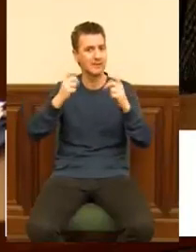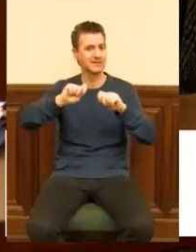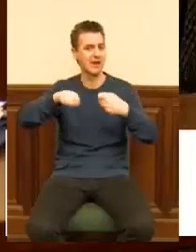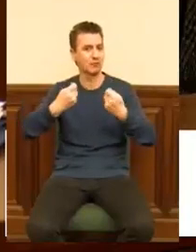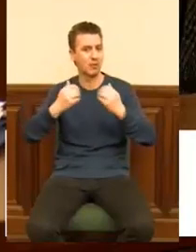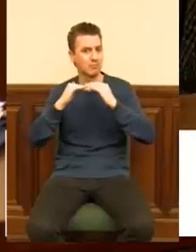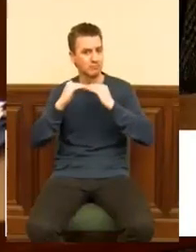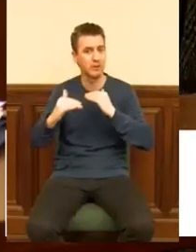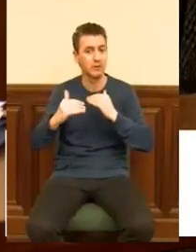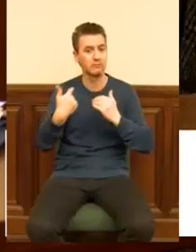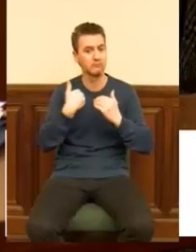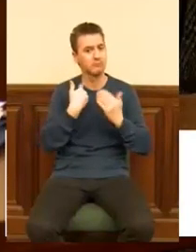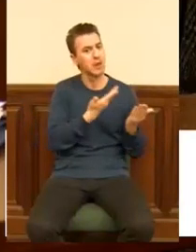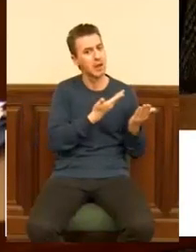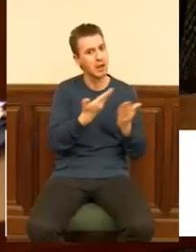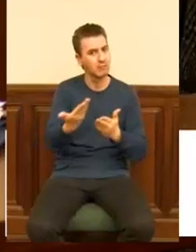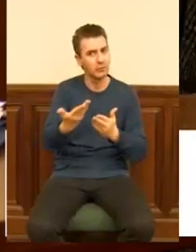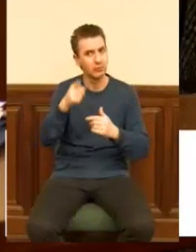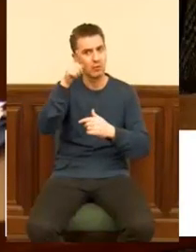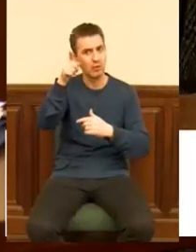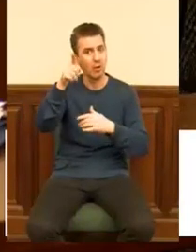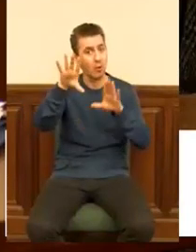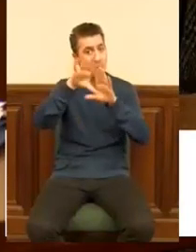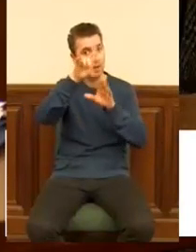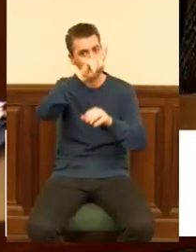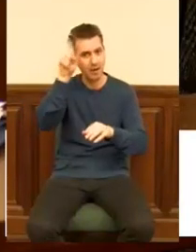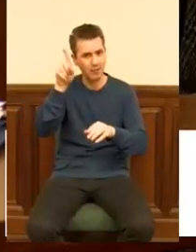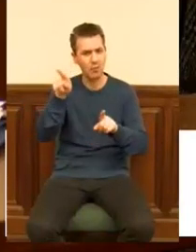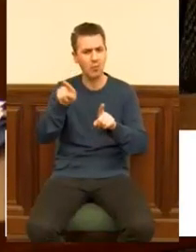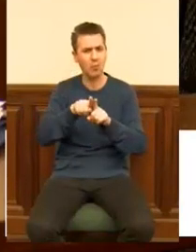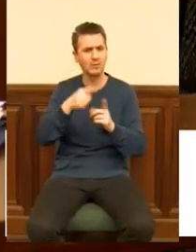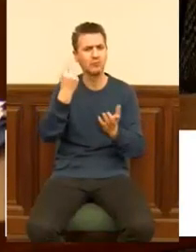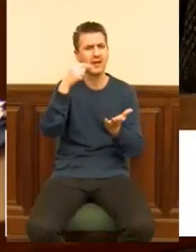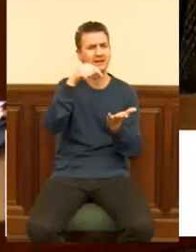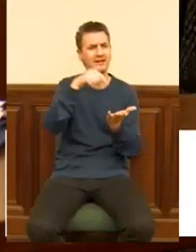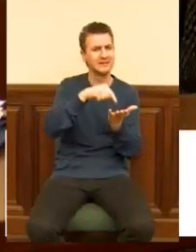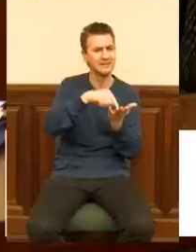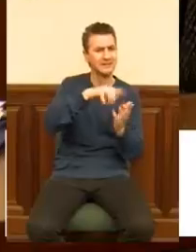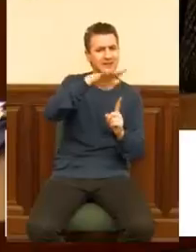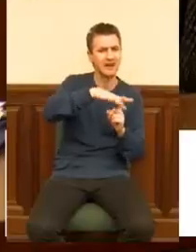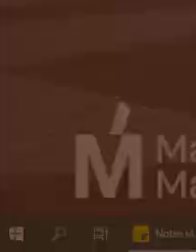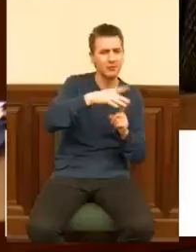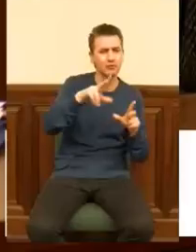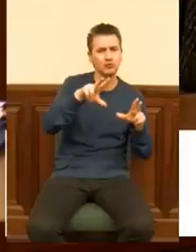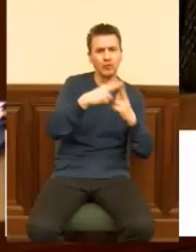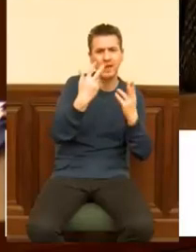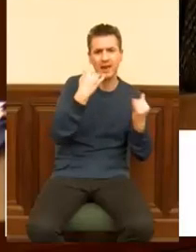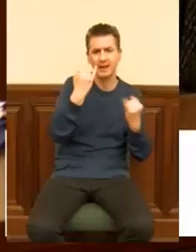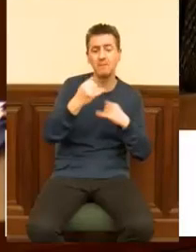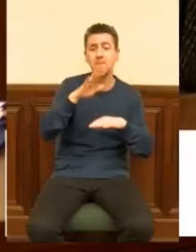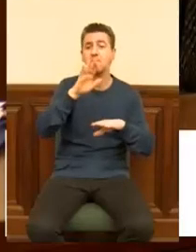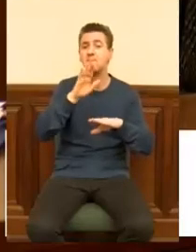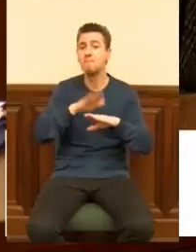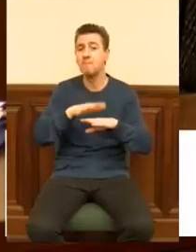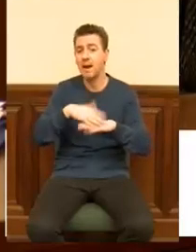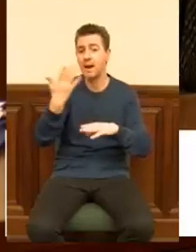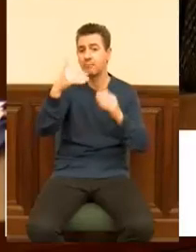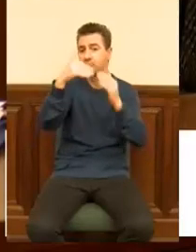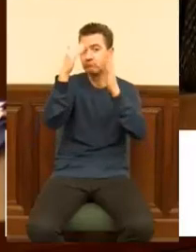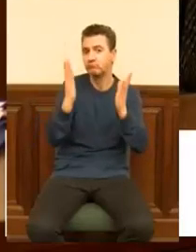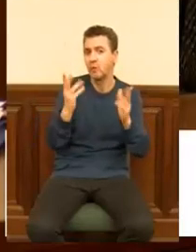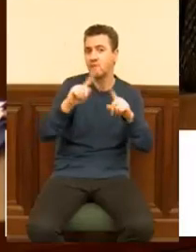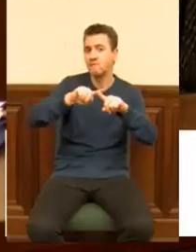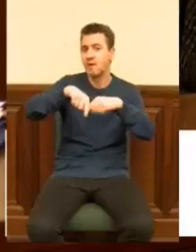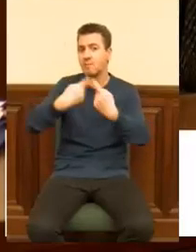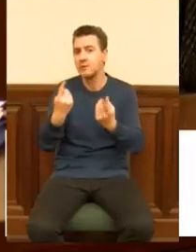compañeros de la Comunidad de Madrid la necesidad de una tarifa social energética para hogares vulnerables y también apostar